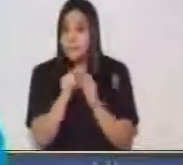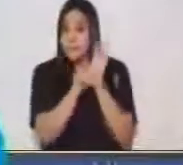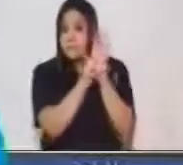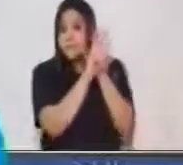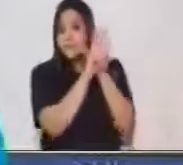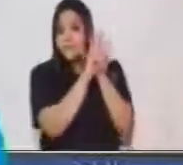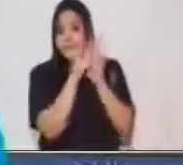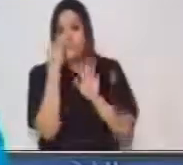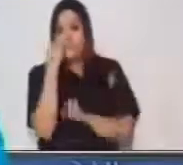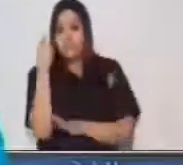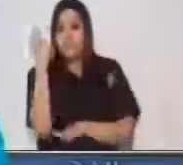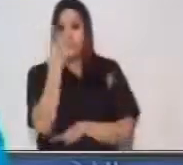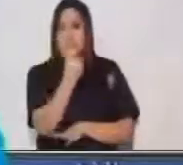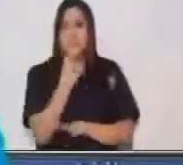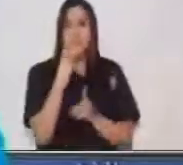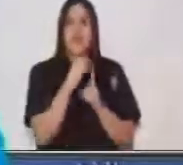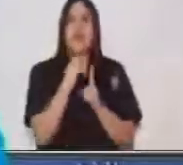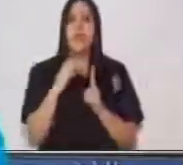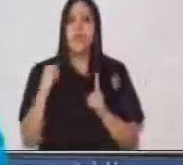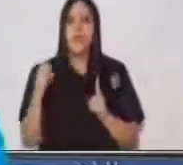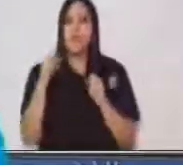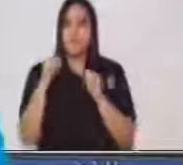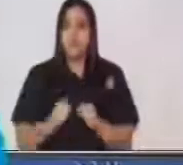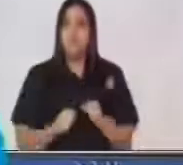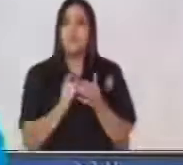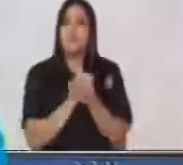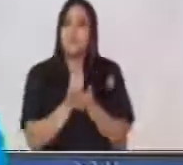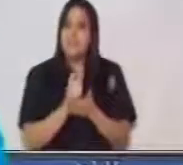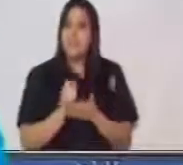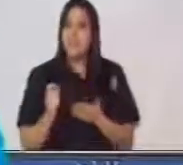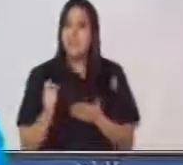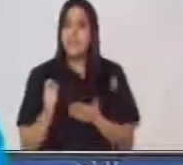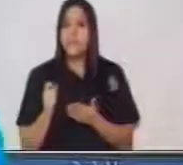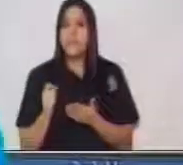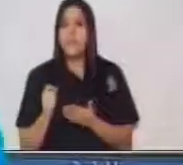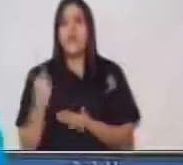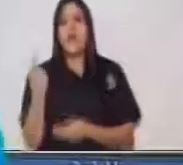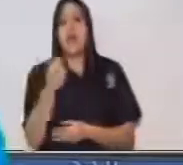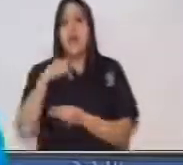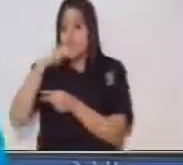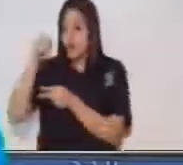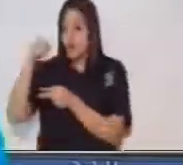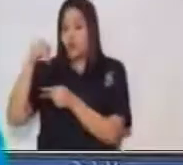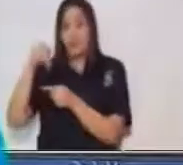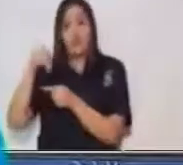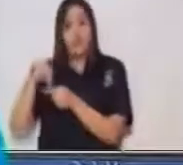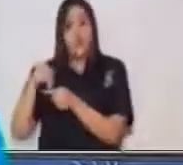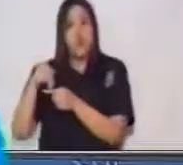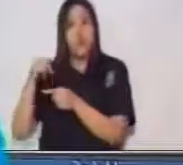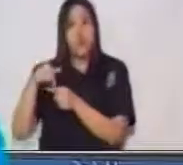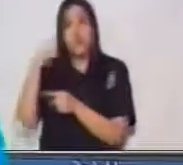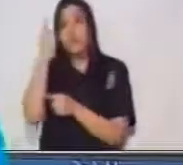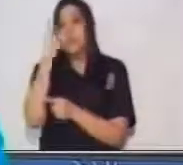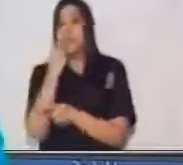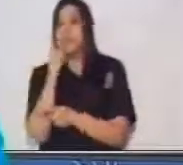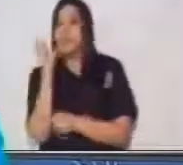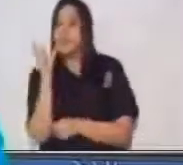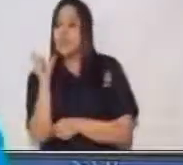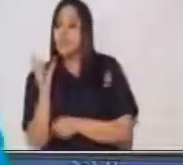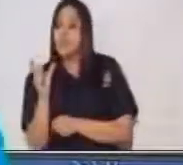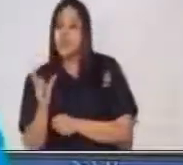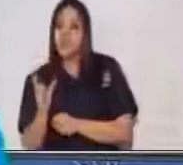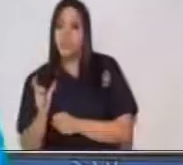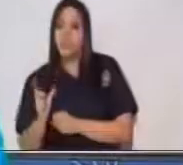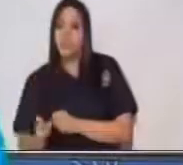identificamos dentro de las oraciones que redactamos los núcleos del sujeto de las diferentes oraciones que en